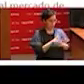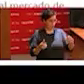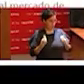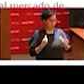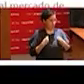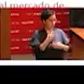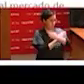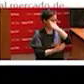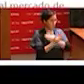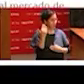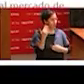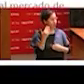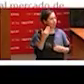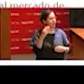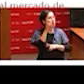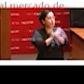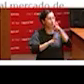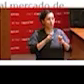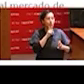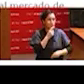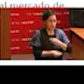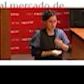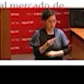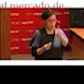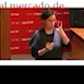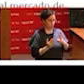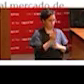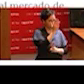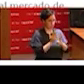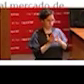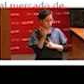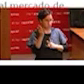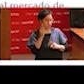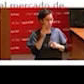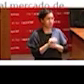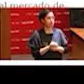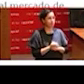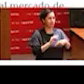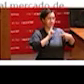fundamentalmente a través de dos eh grandes objetivos o